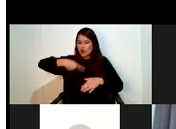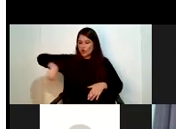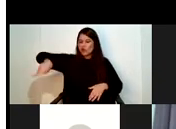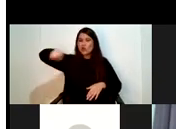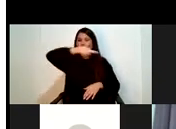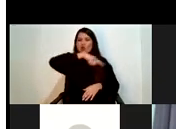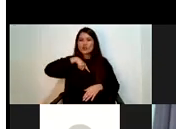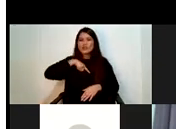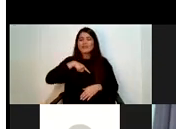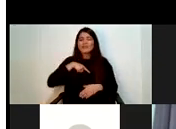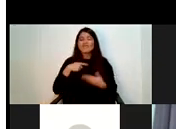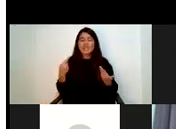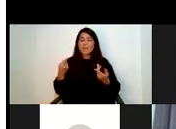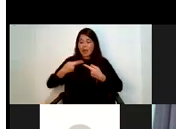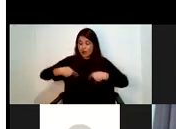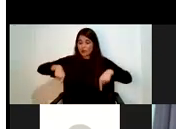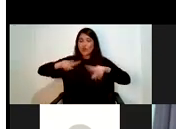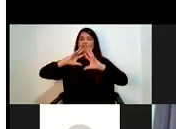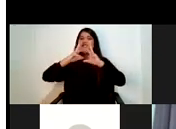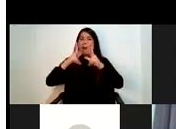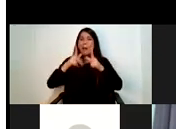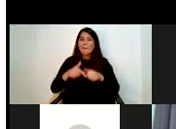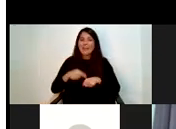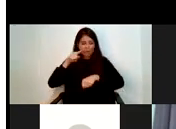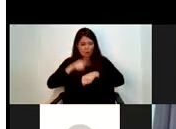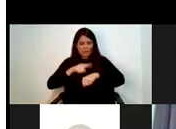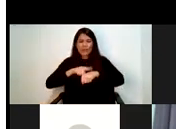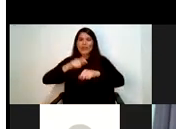nosotros, la instancia de comer